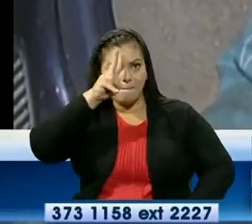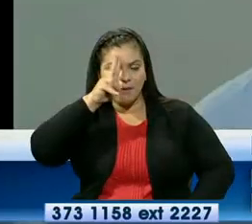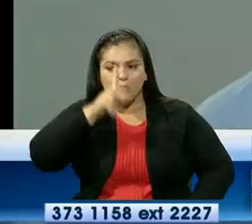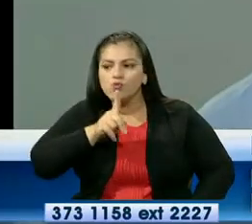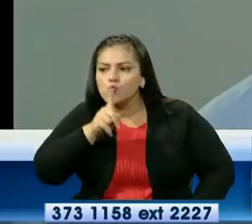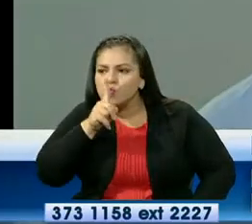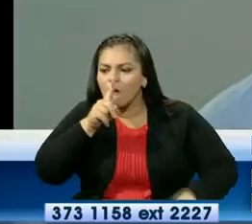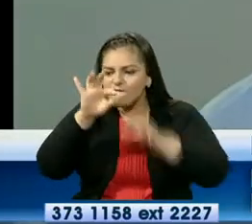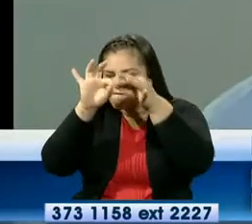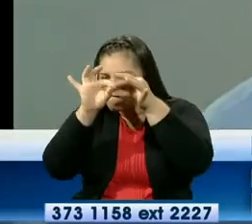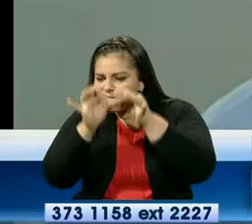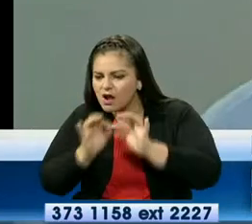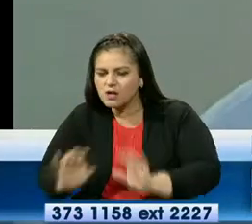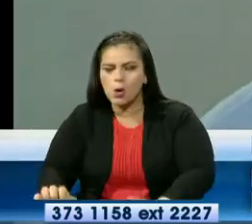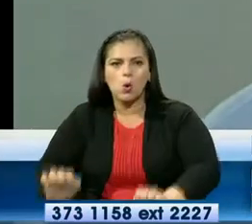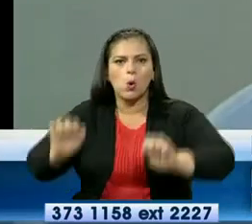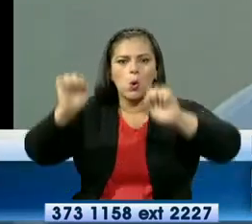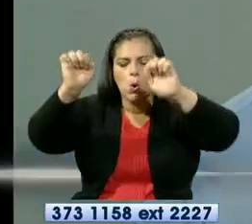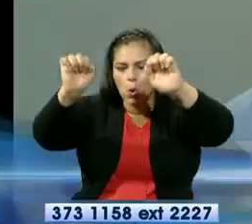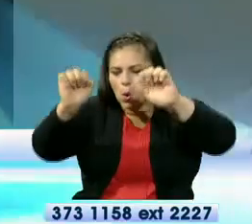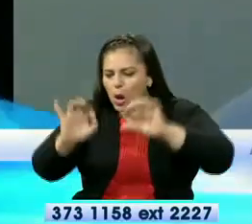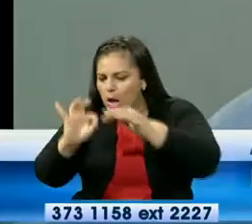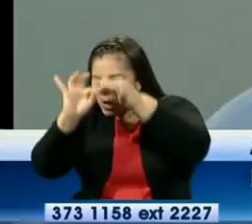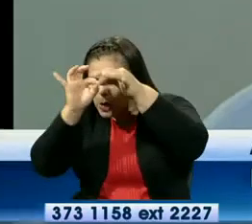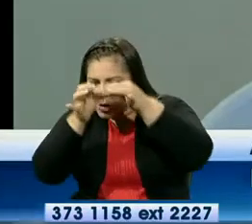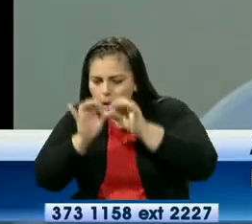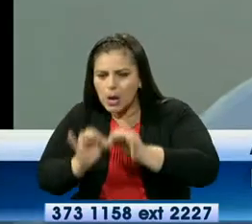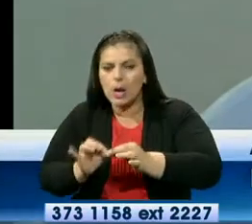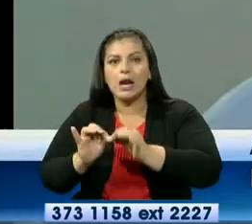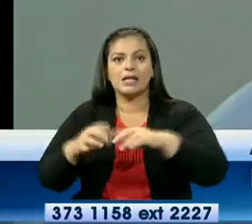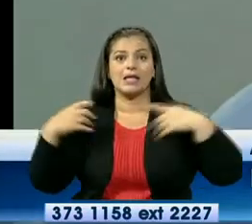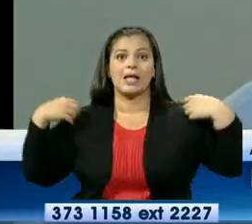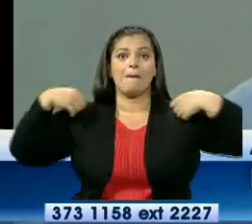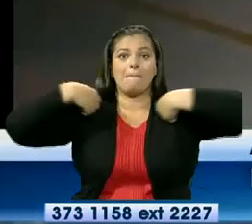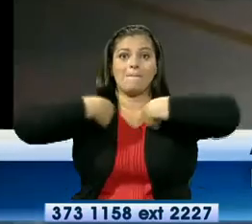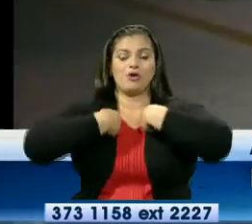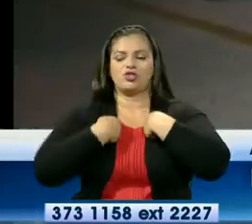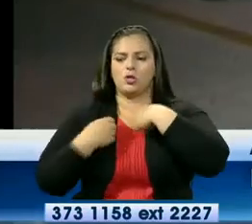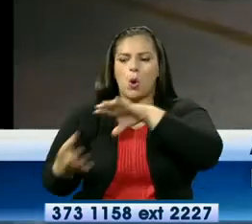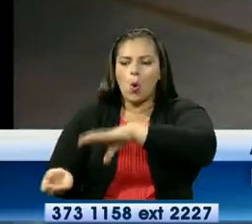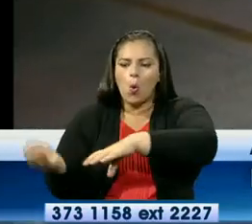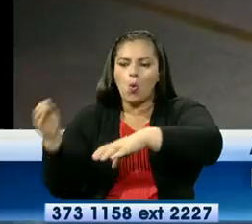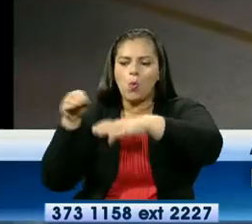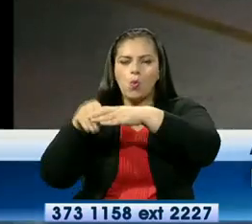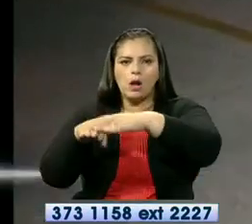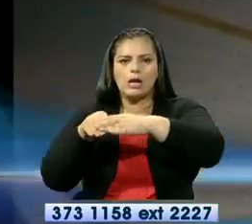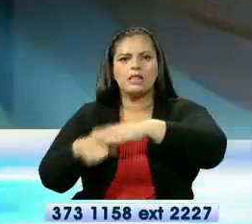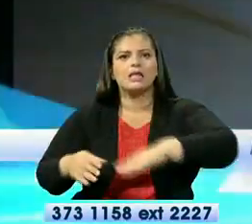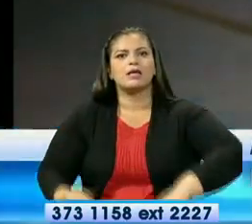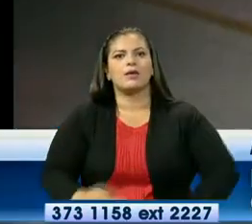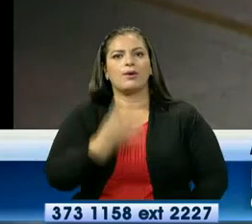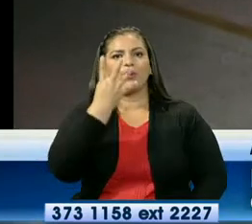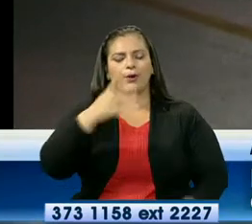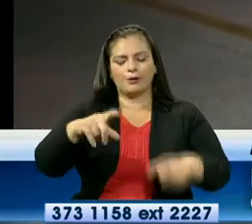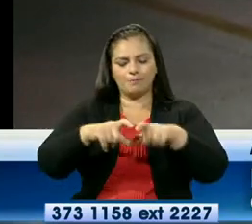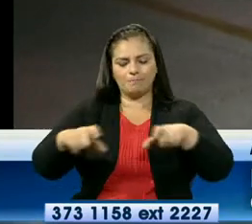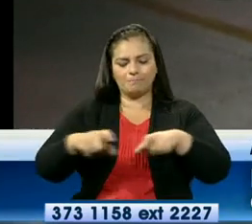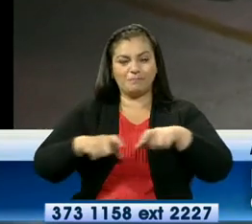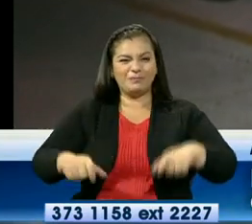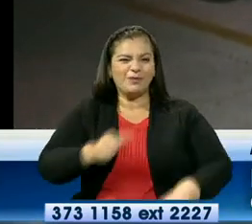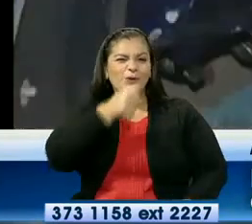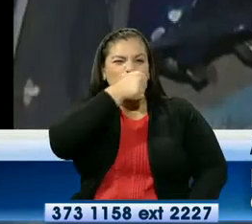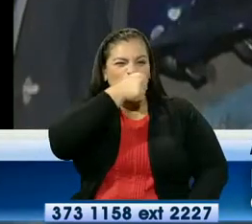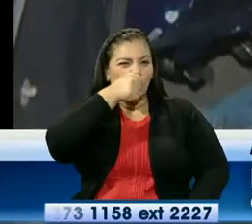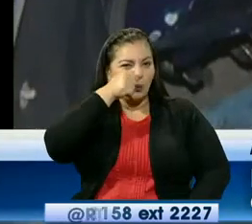alcaloide. Una vez que le hicieron el registro, había encontrado una mochila como con cuatro paquetes de presuntamente de